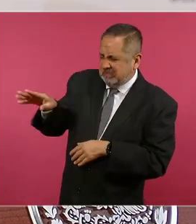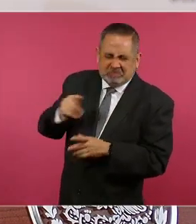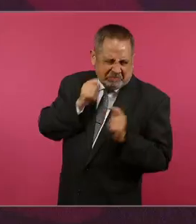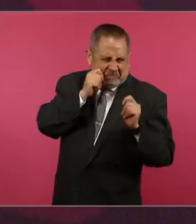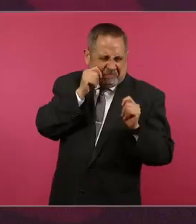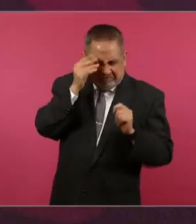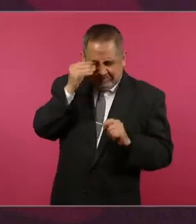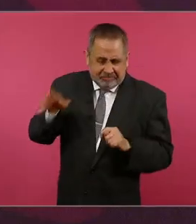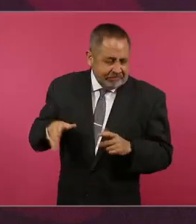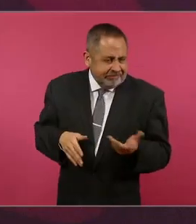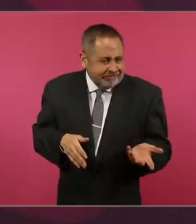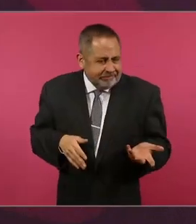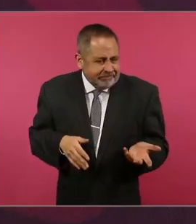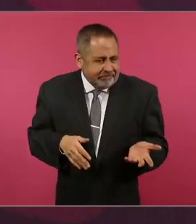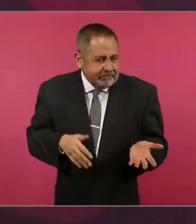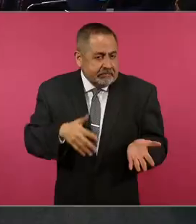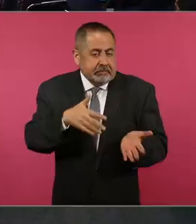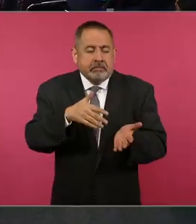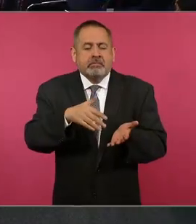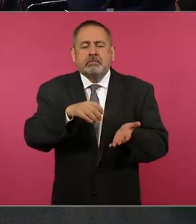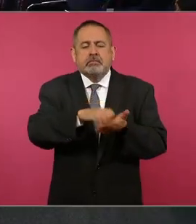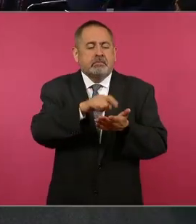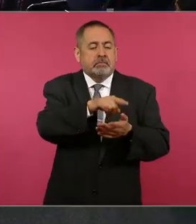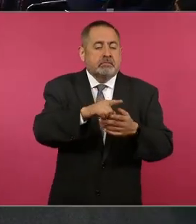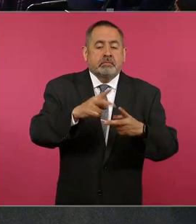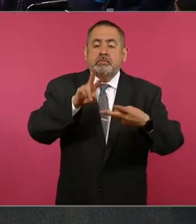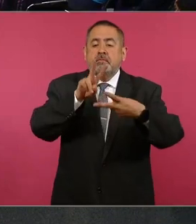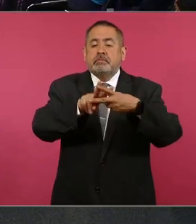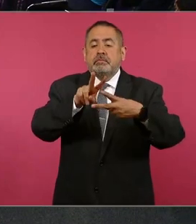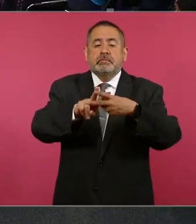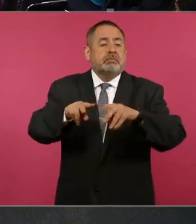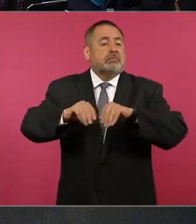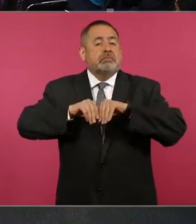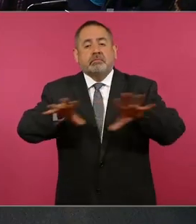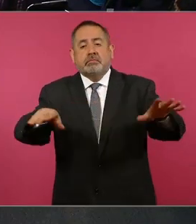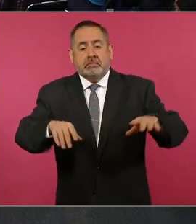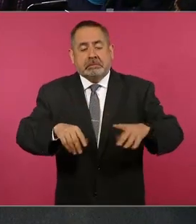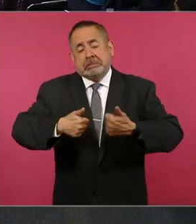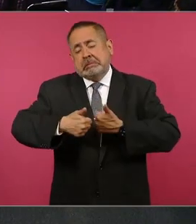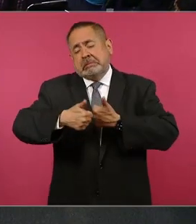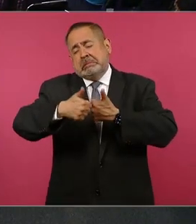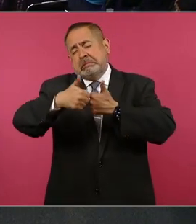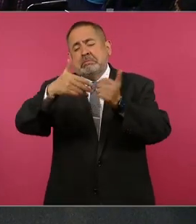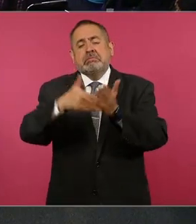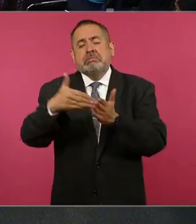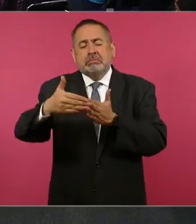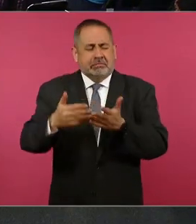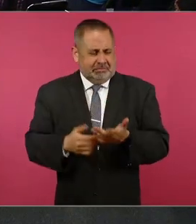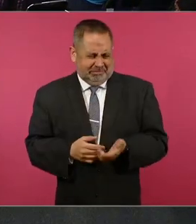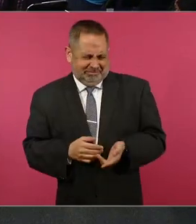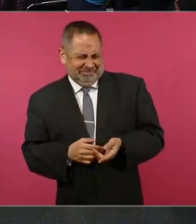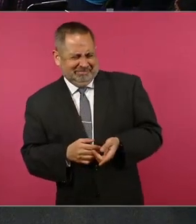millones de menciones en redes sociales y en vez